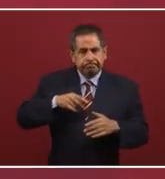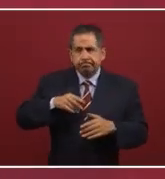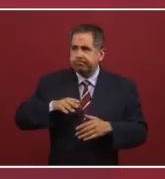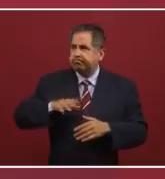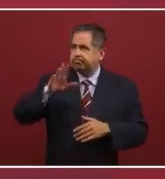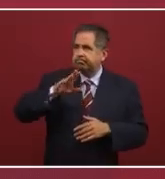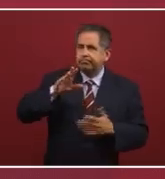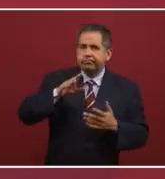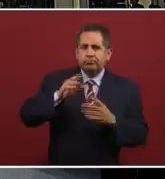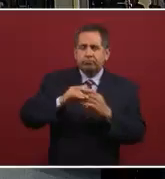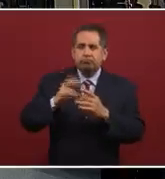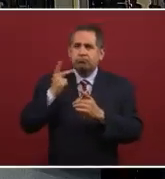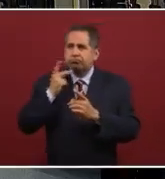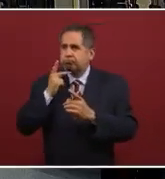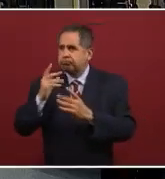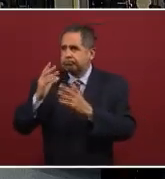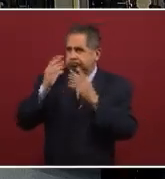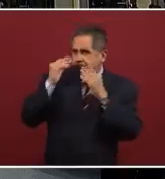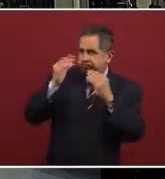política,